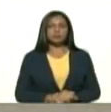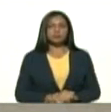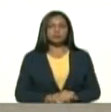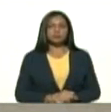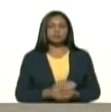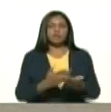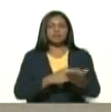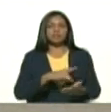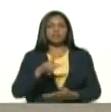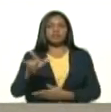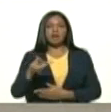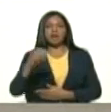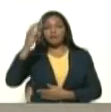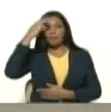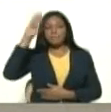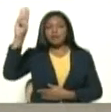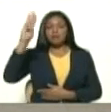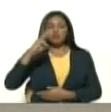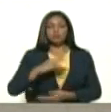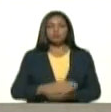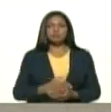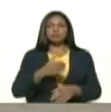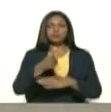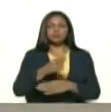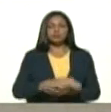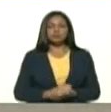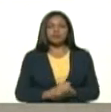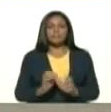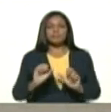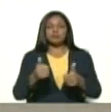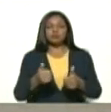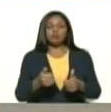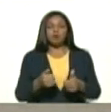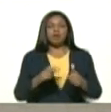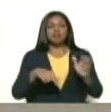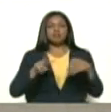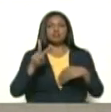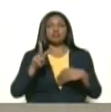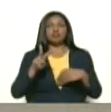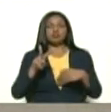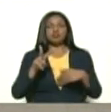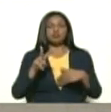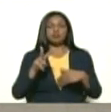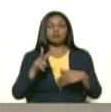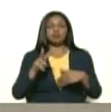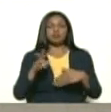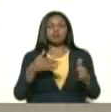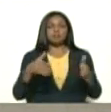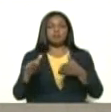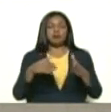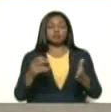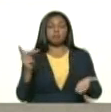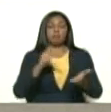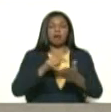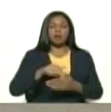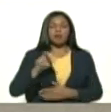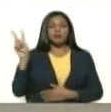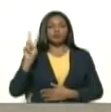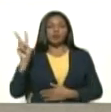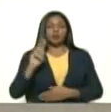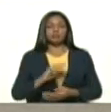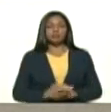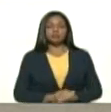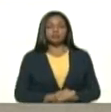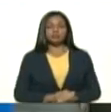Antecedente de viaje a México, fecha de entrada al país 12 de marzo.